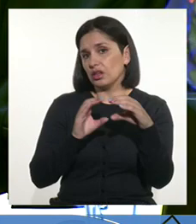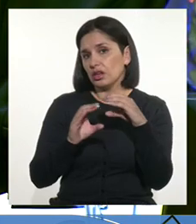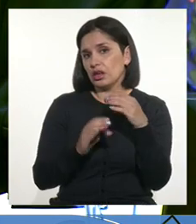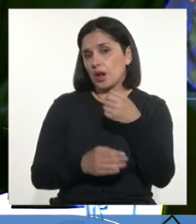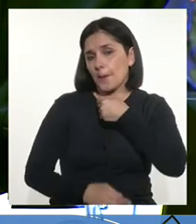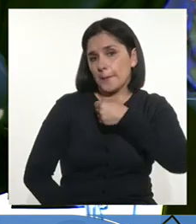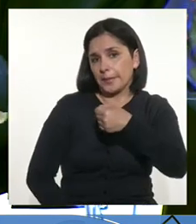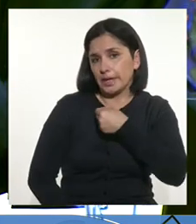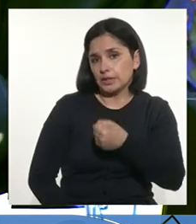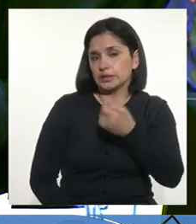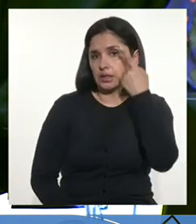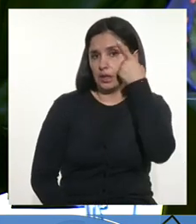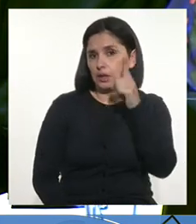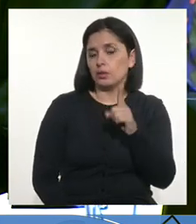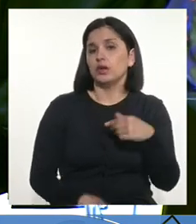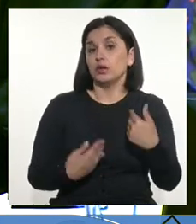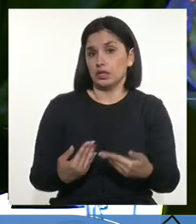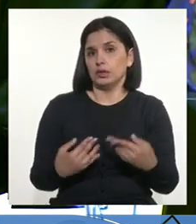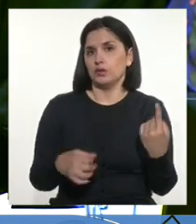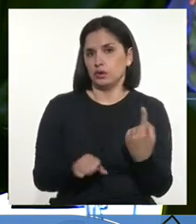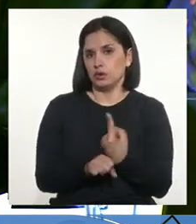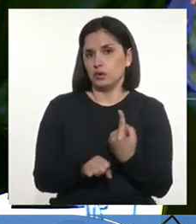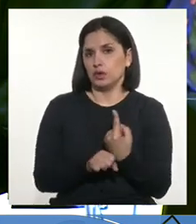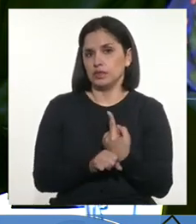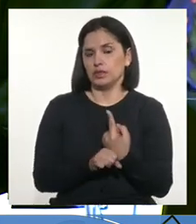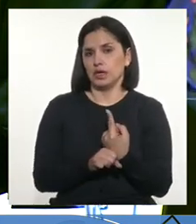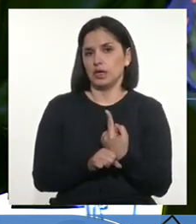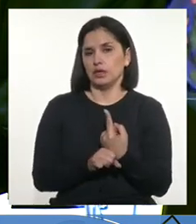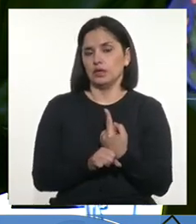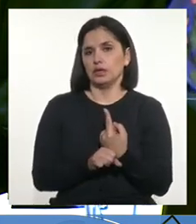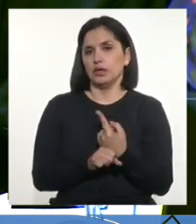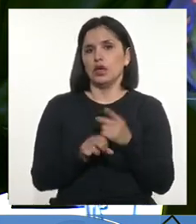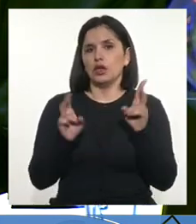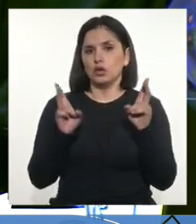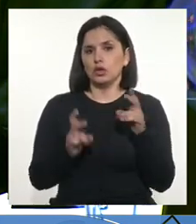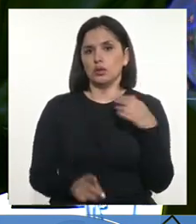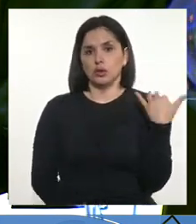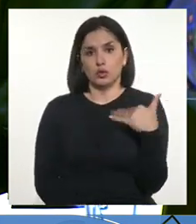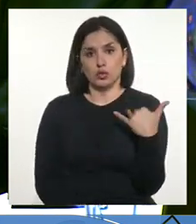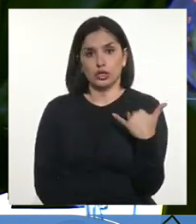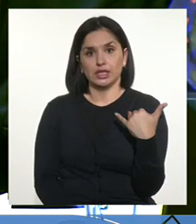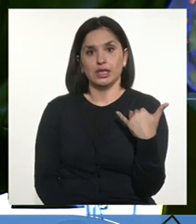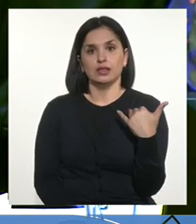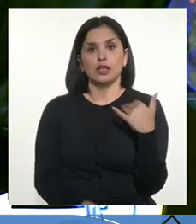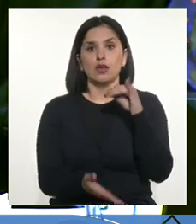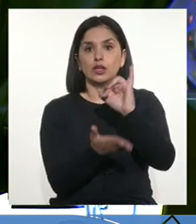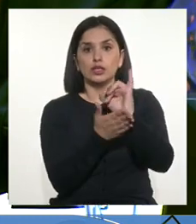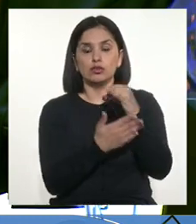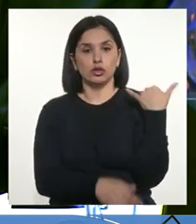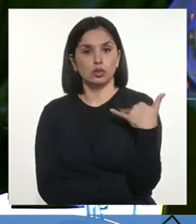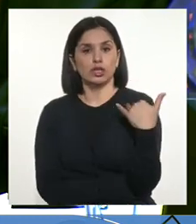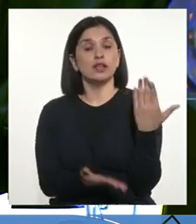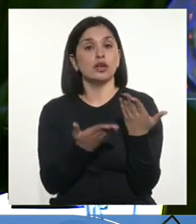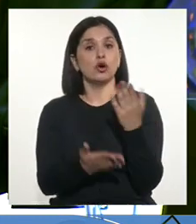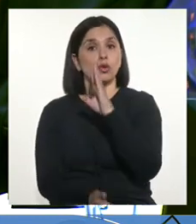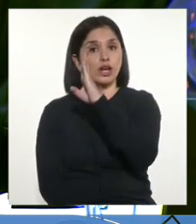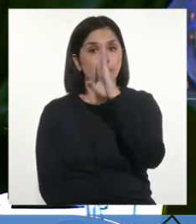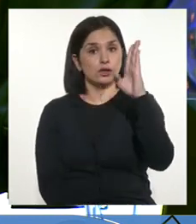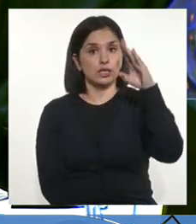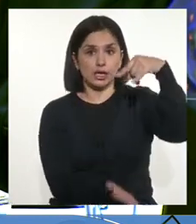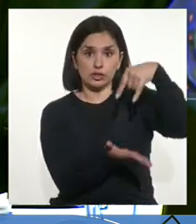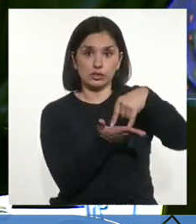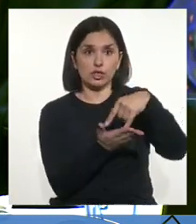pero estamos hablando de un órgano tan importante como es la biblioteca y las funciones